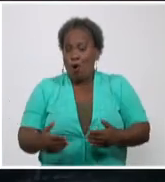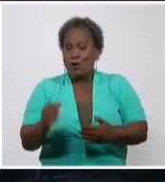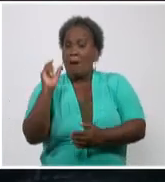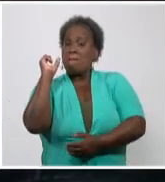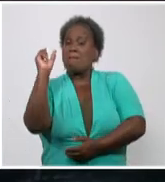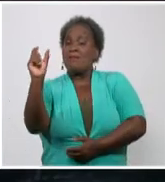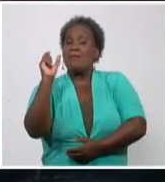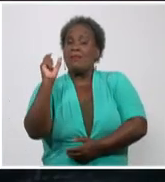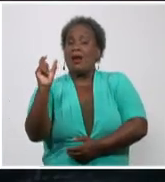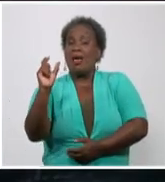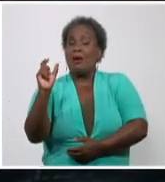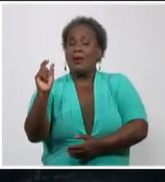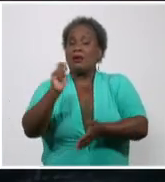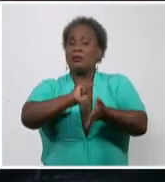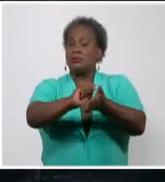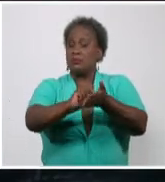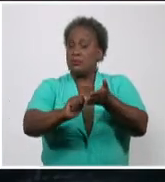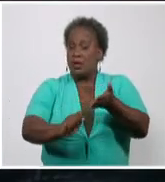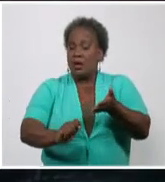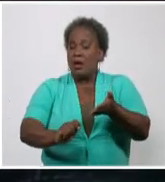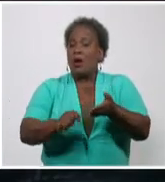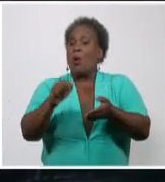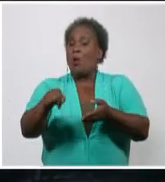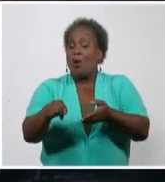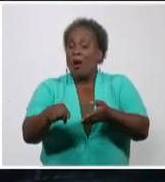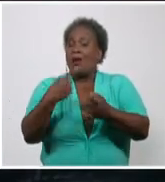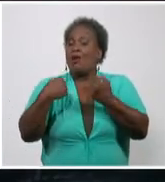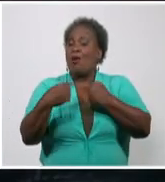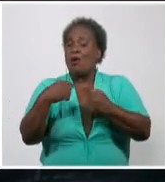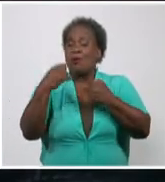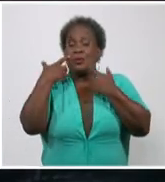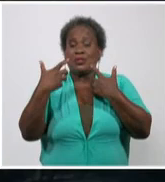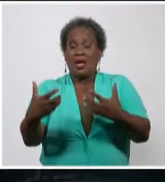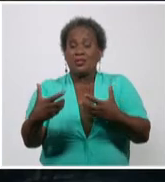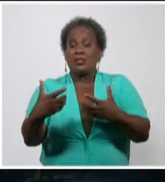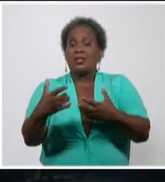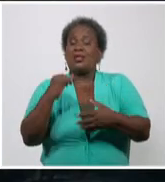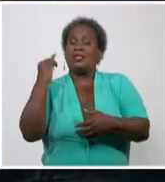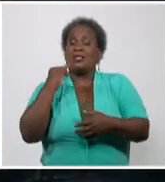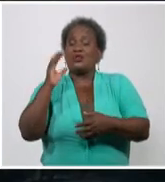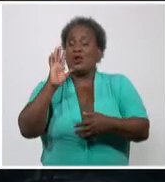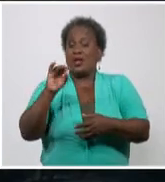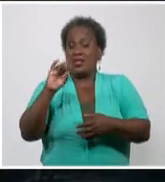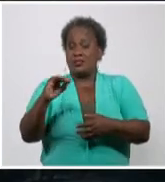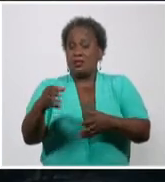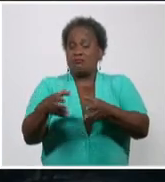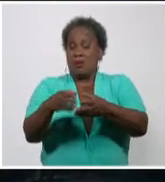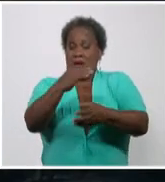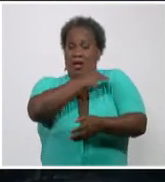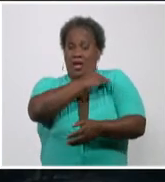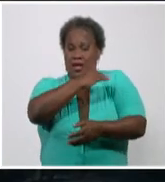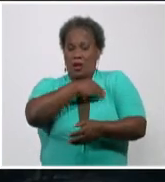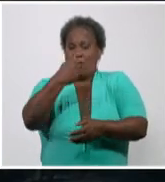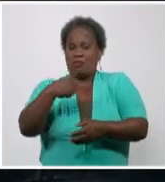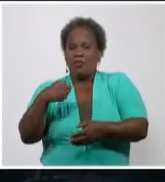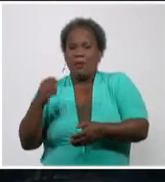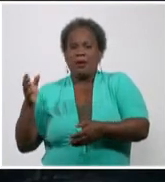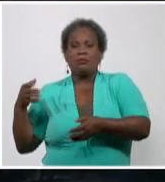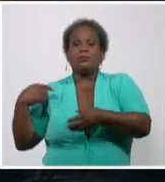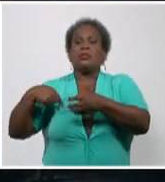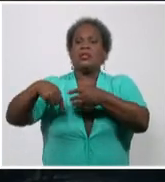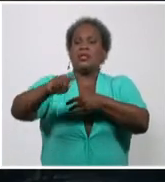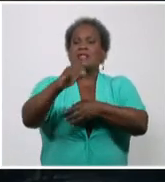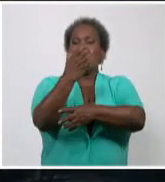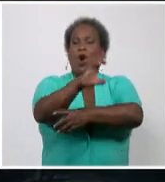empeñada al suscribir un protocolo de alcance internacional que dice que los guerrilleros deben de retornar de forma segura a Colombia si